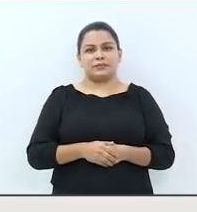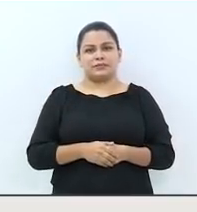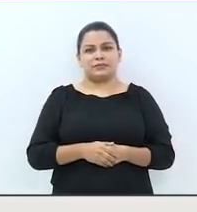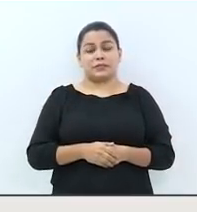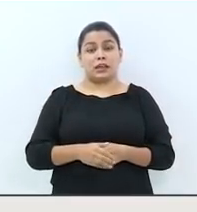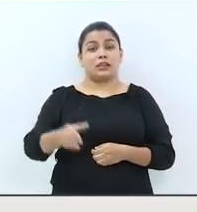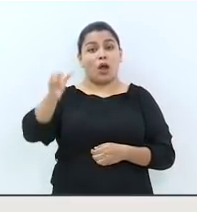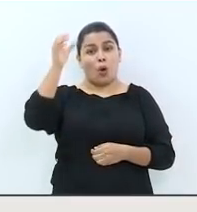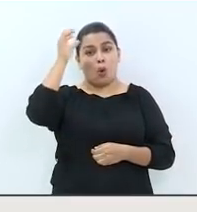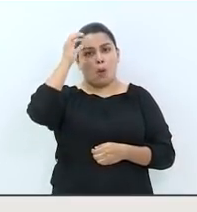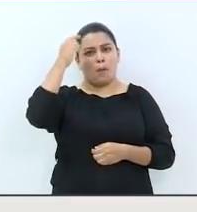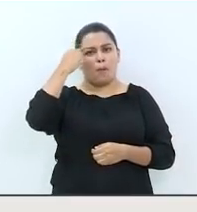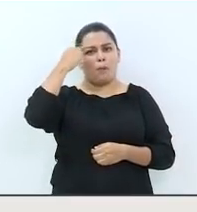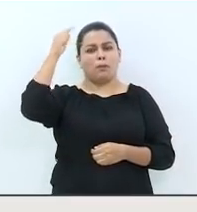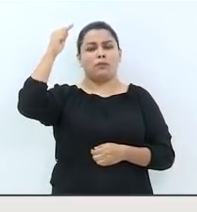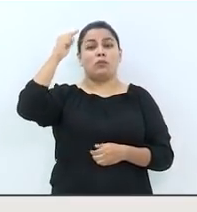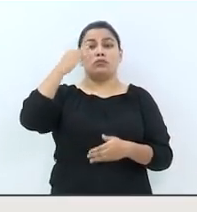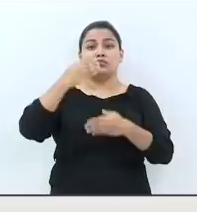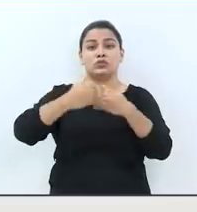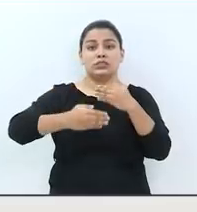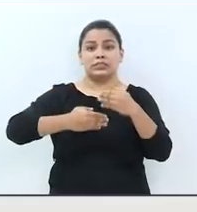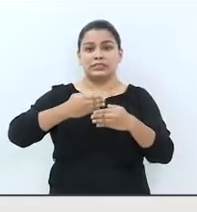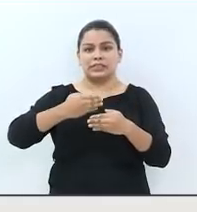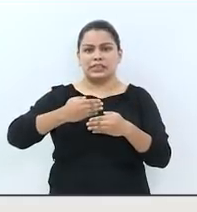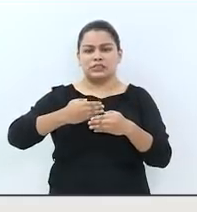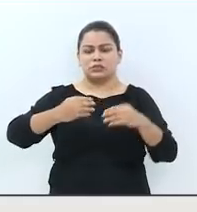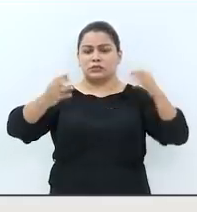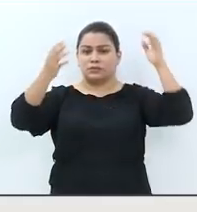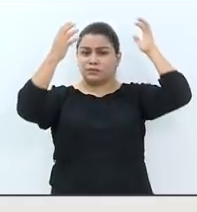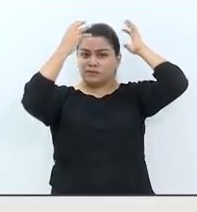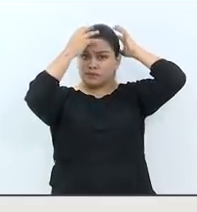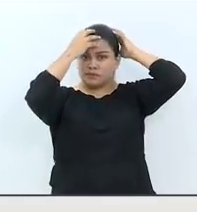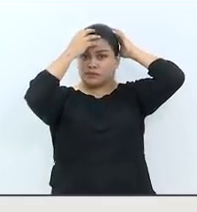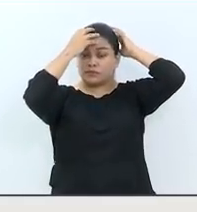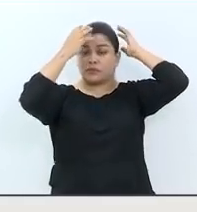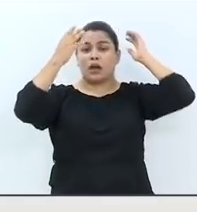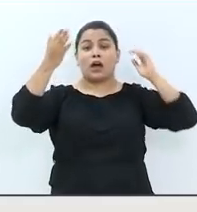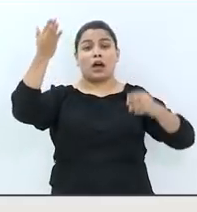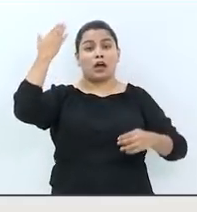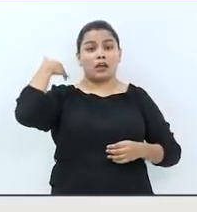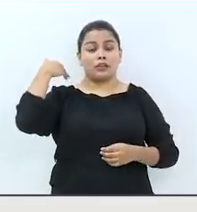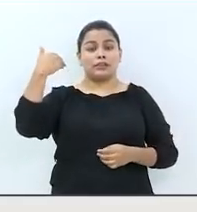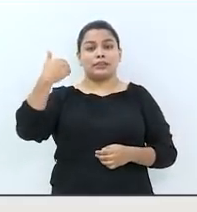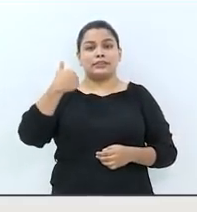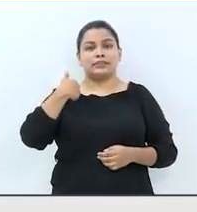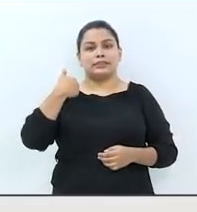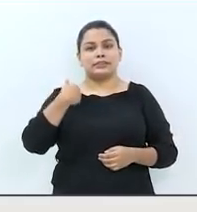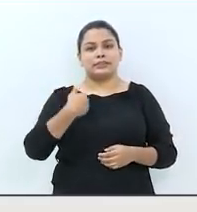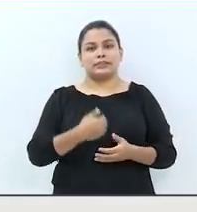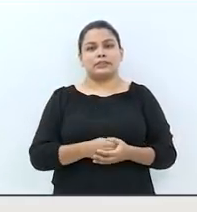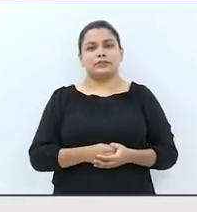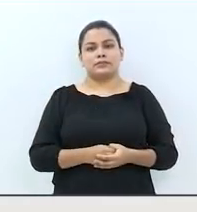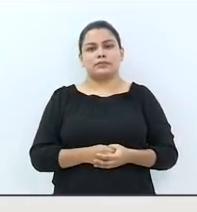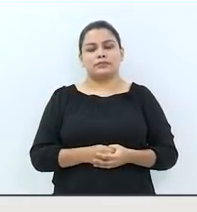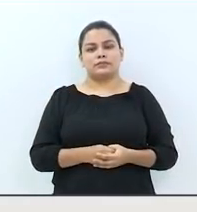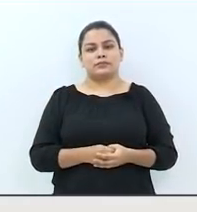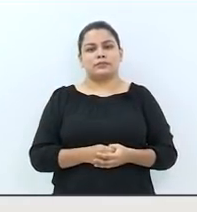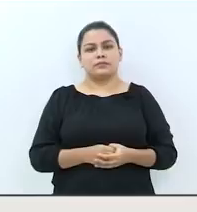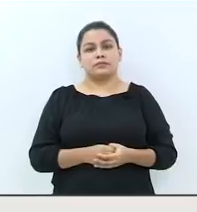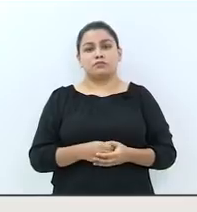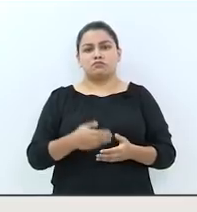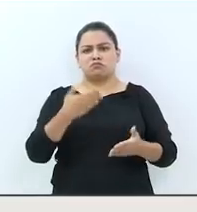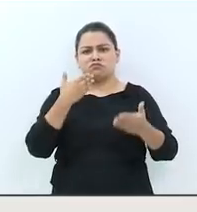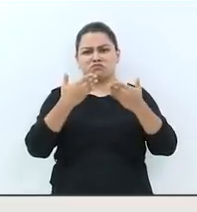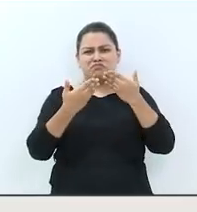ese concepto, ese proceso cognitivo que teníamos ahí en el tintero, Elsa nos lo acaba de describir